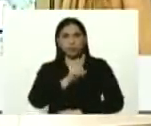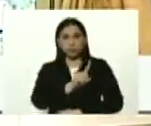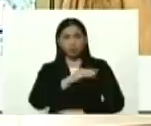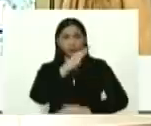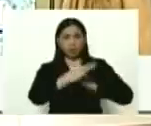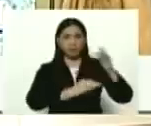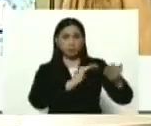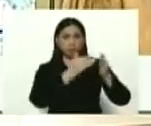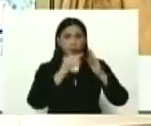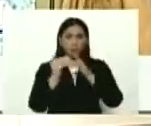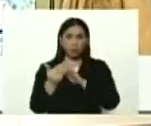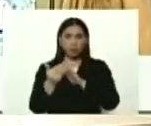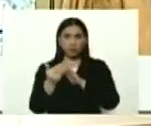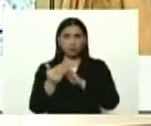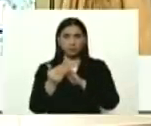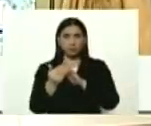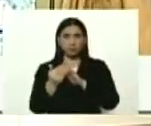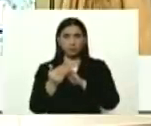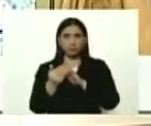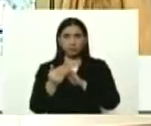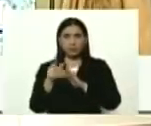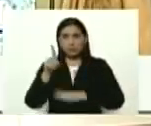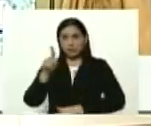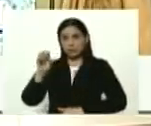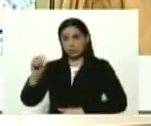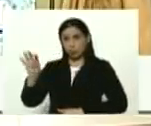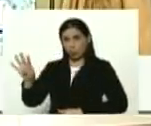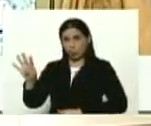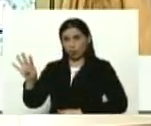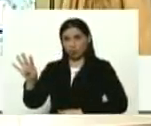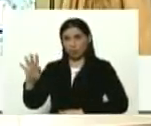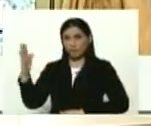de transmisión comunitaria y